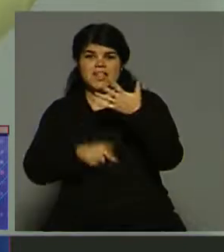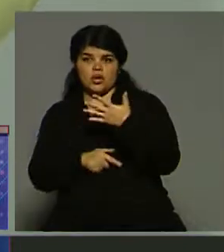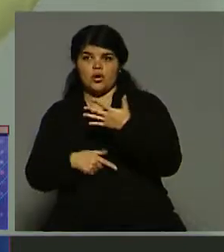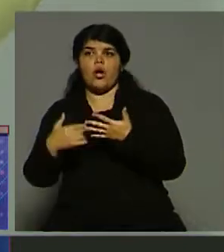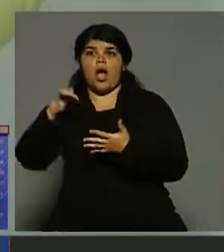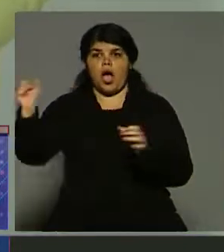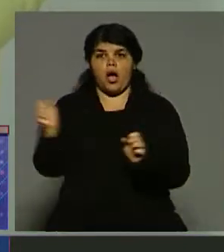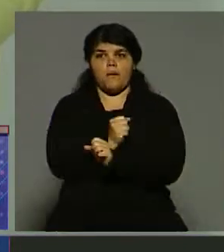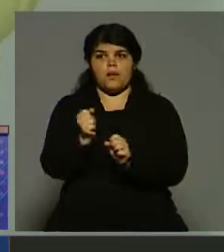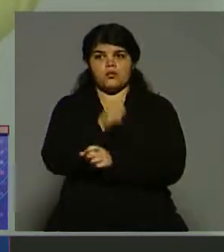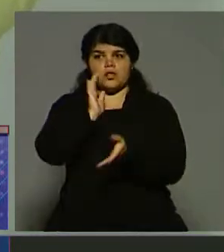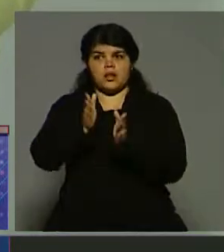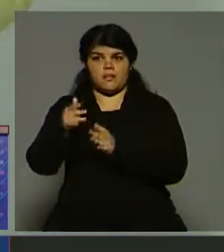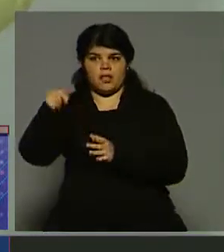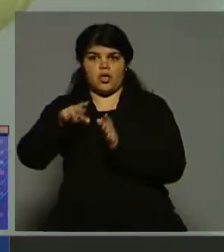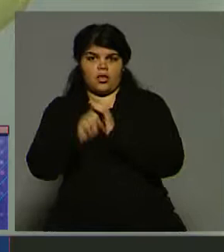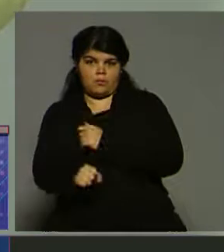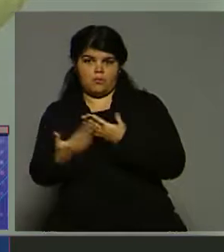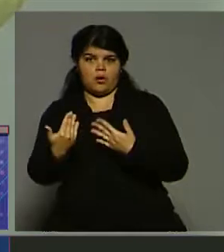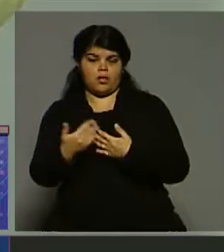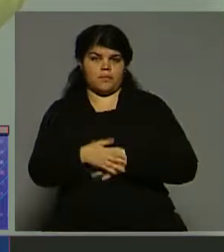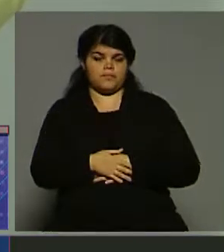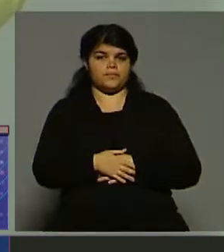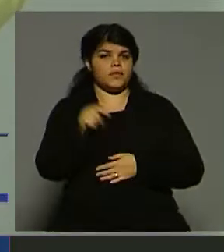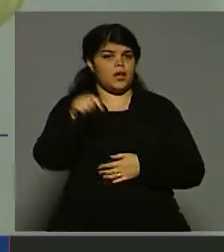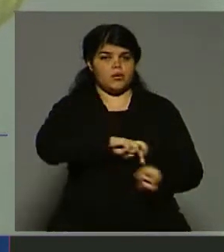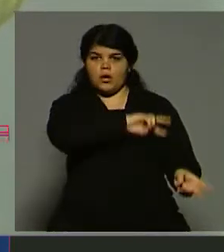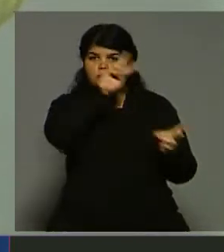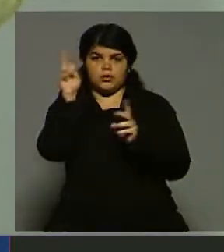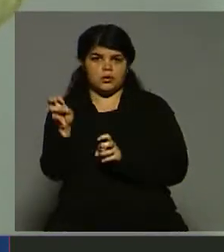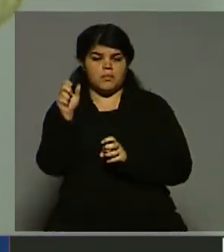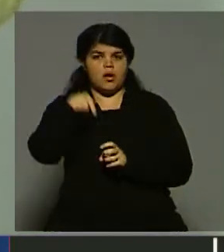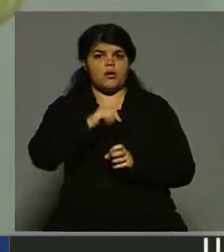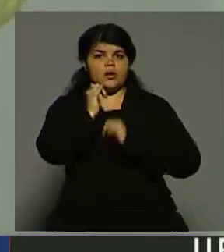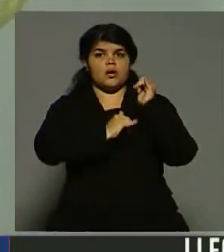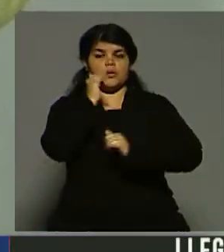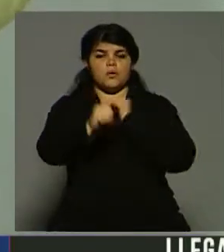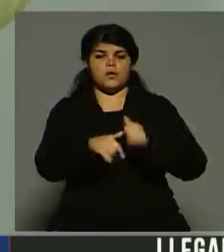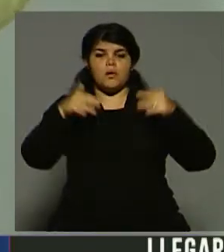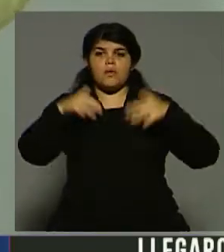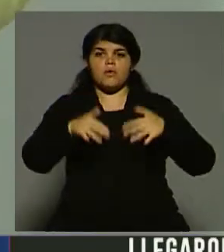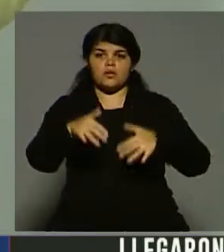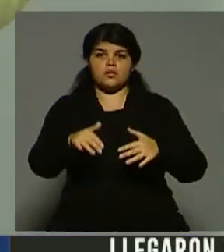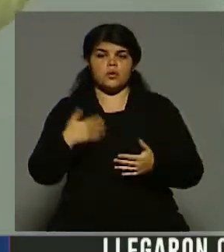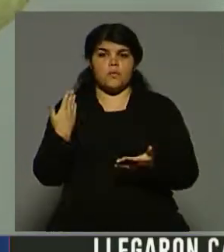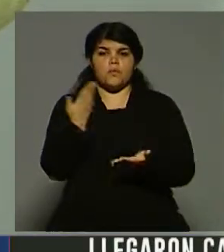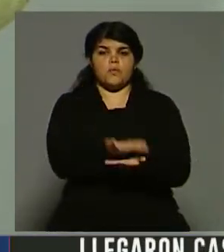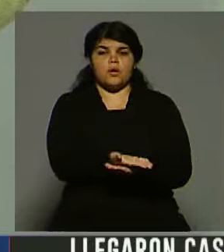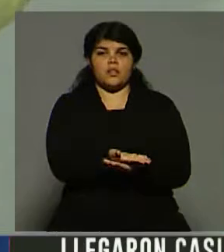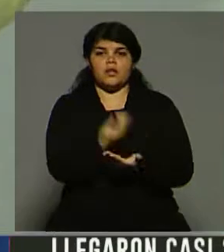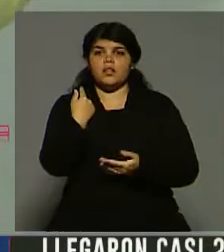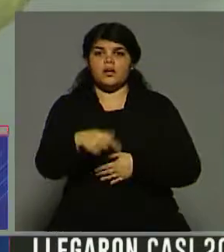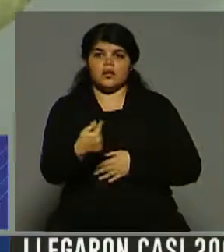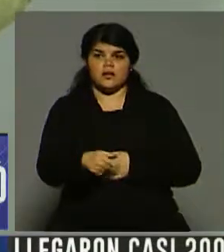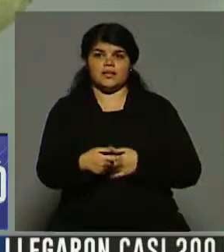afirmativa a este tratamiento y a esta intervención. Vamos a cambiar de tema, nos tenemos que referir a lo que tiene que ver con la movilización propuesta en su momento por